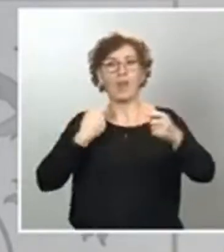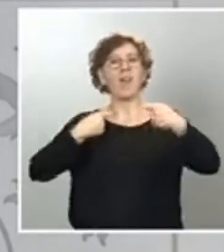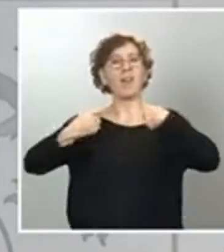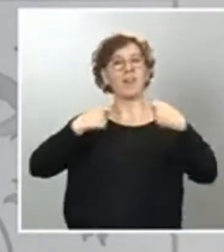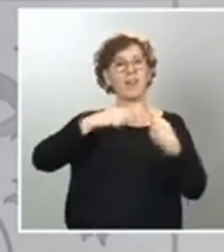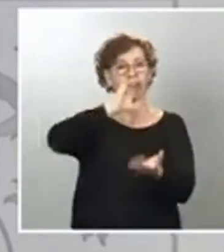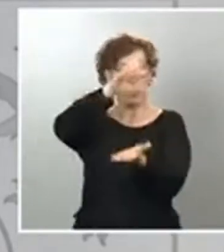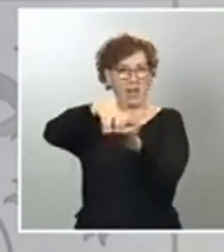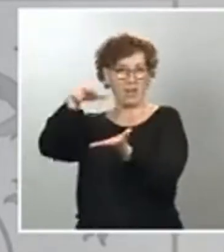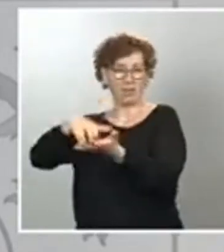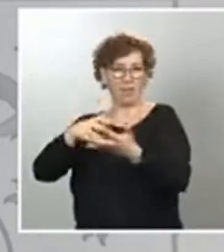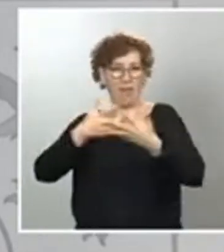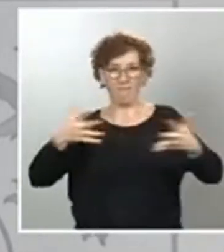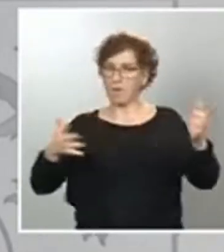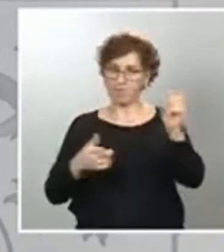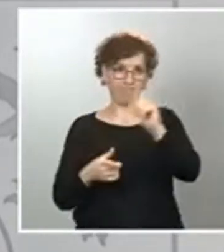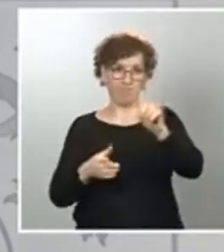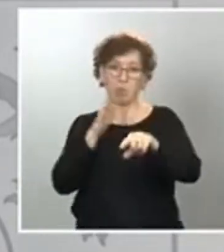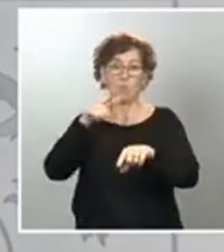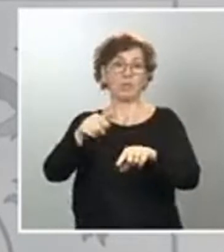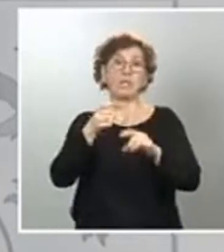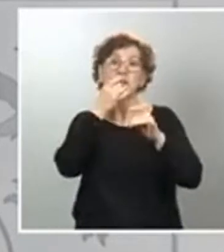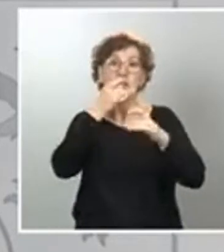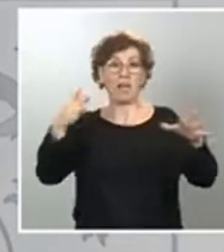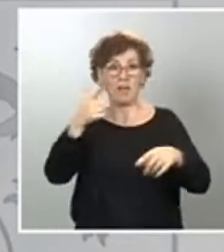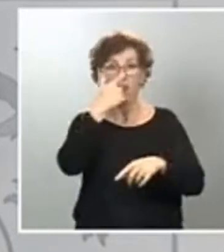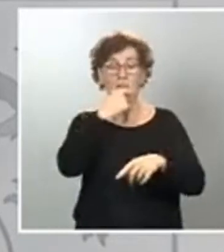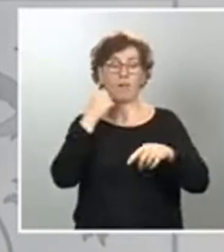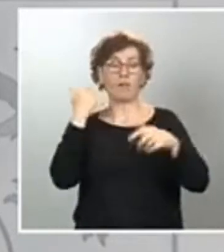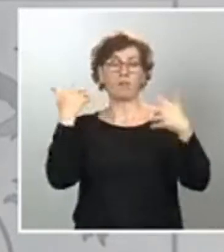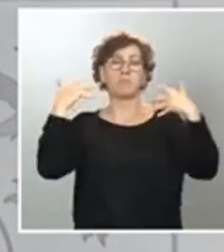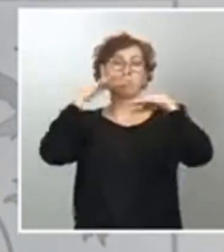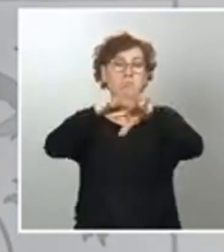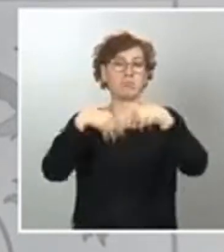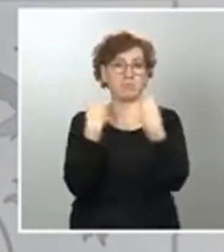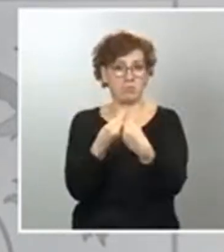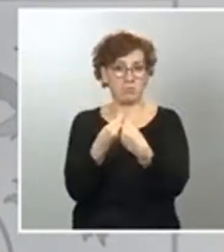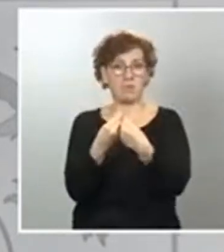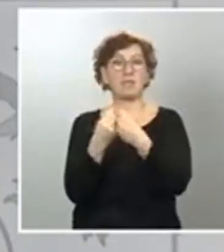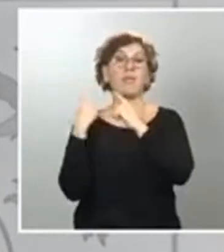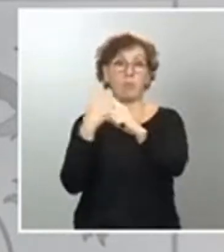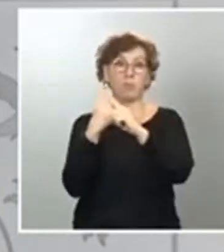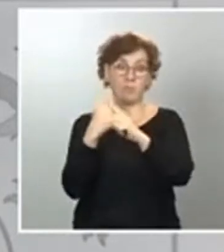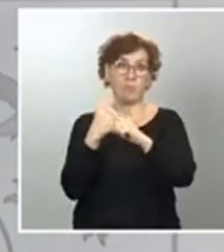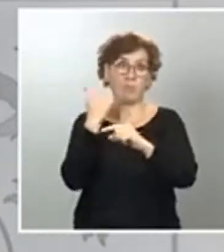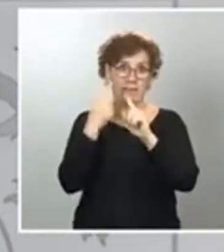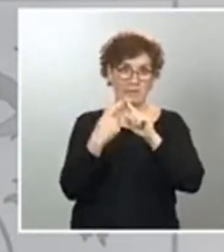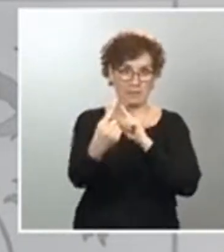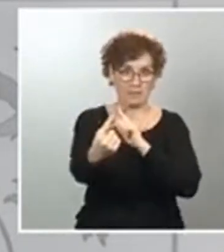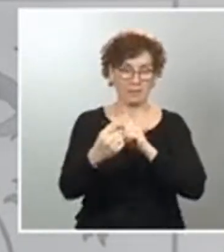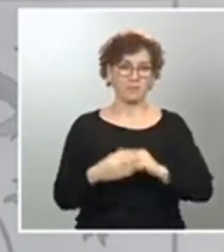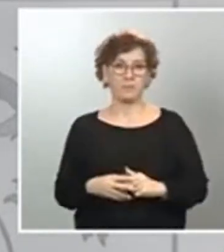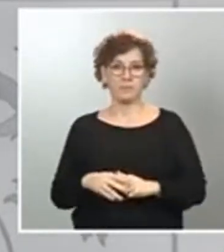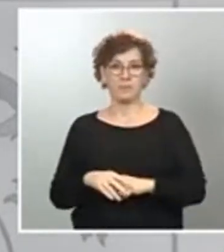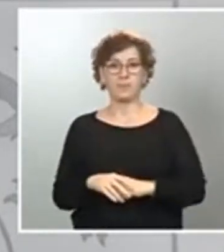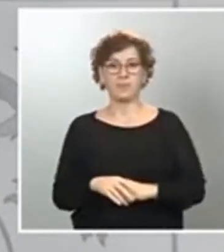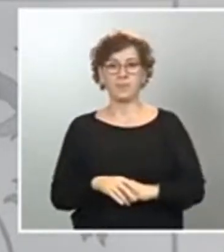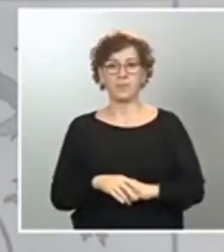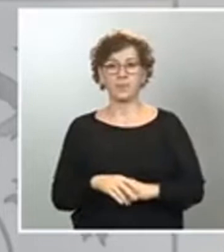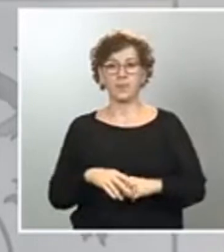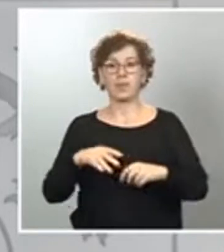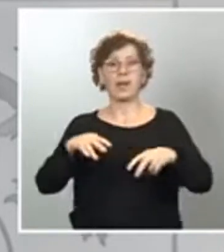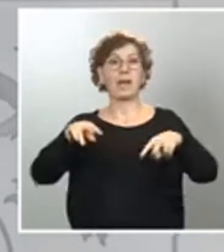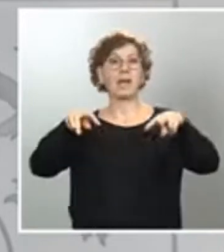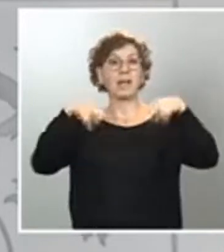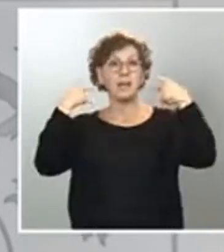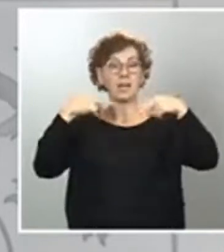probables las aglomeraciones y se incrementa más la movilidad para desplazarse hasta ellos. En restauración, por ejemplo, la apertura de terrazas